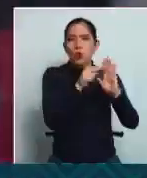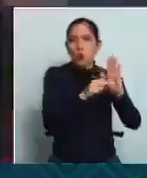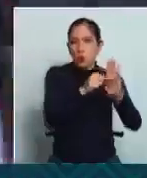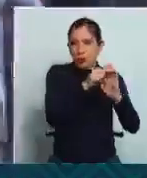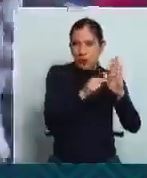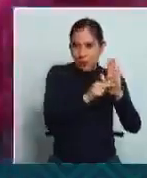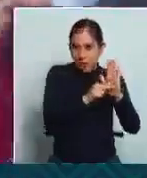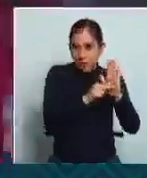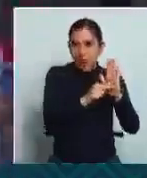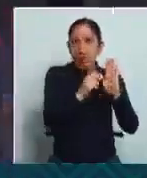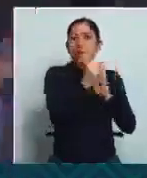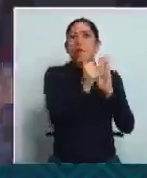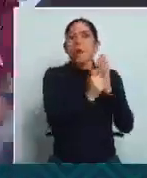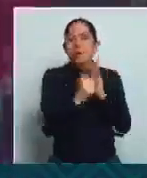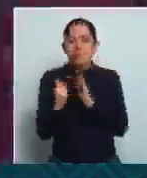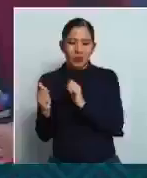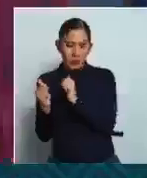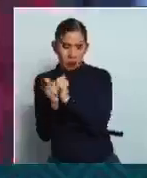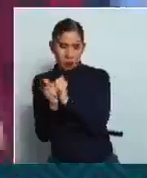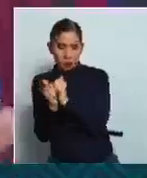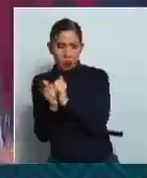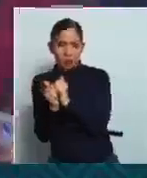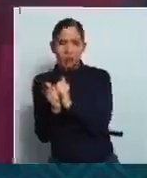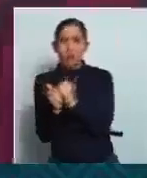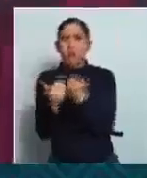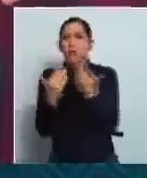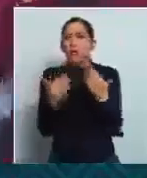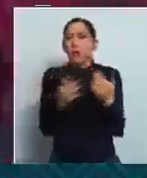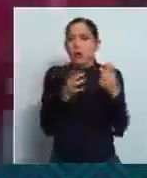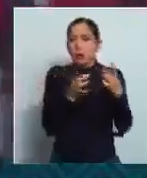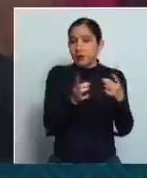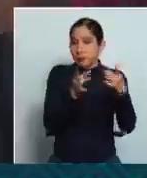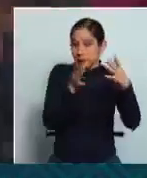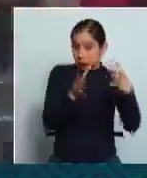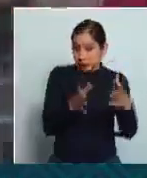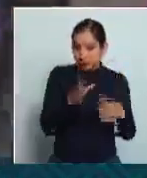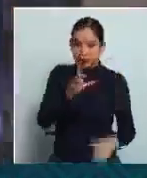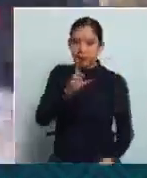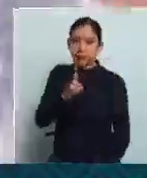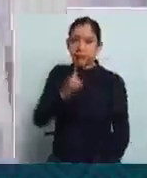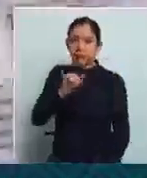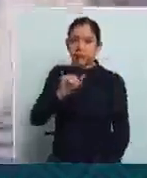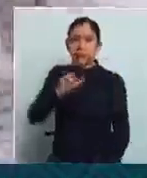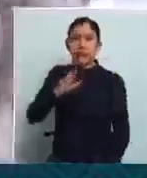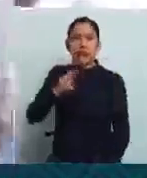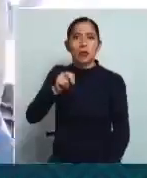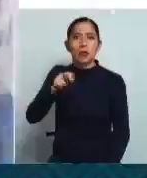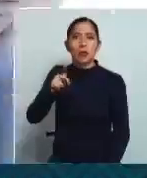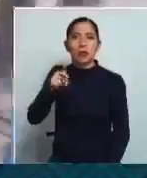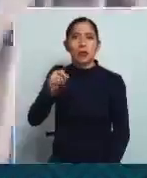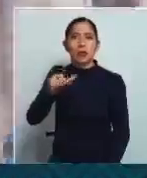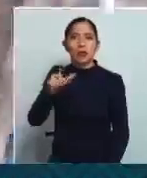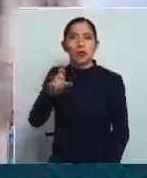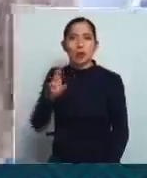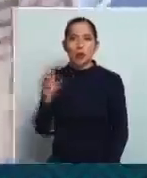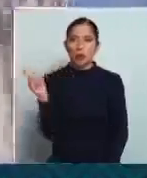una notario. Sí, está el director de Dirnoplu, dirección del notariado,